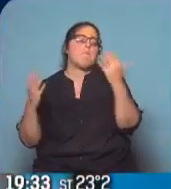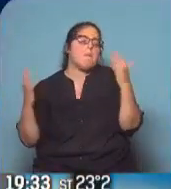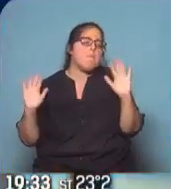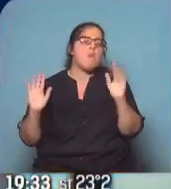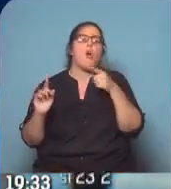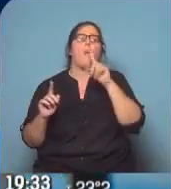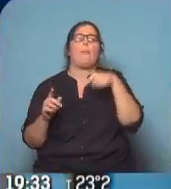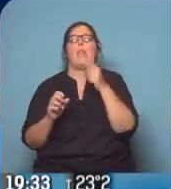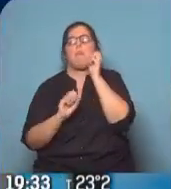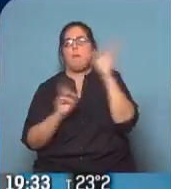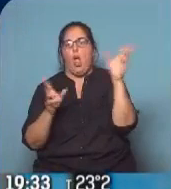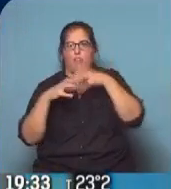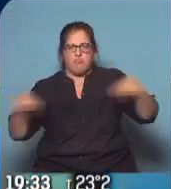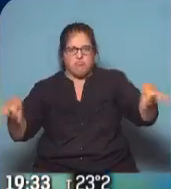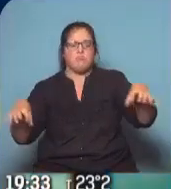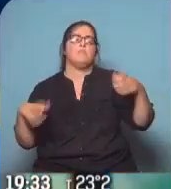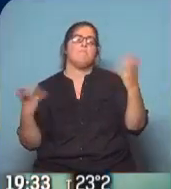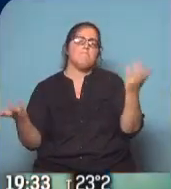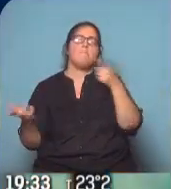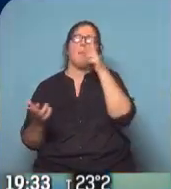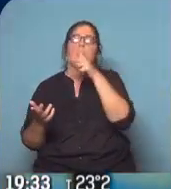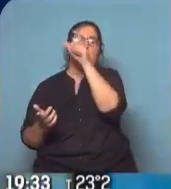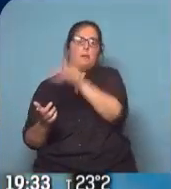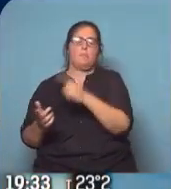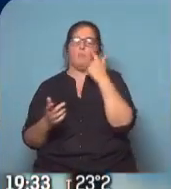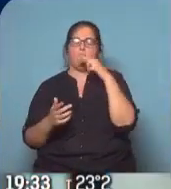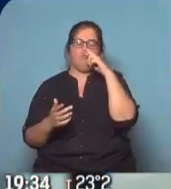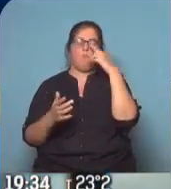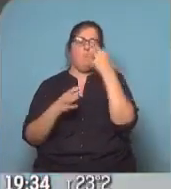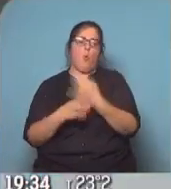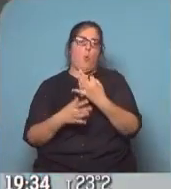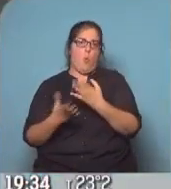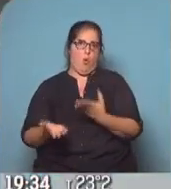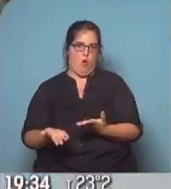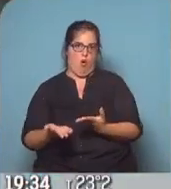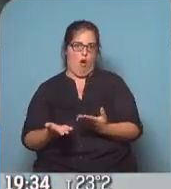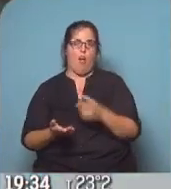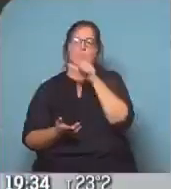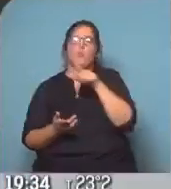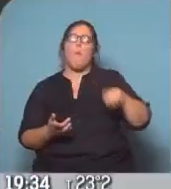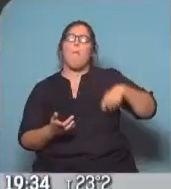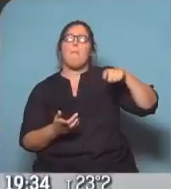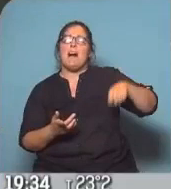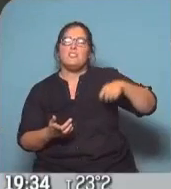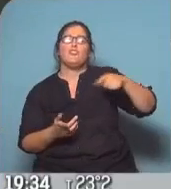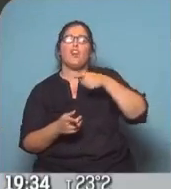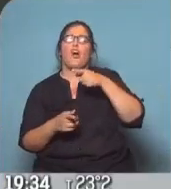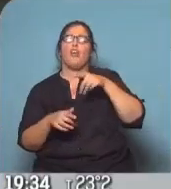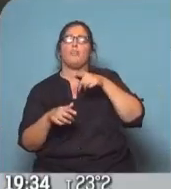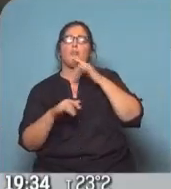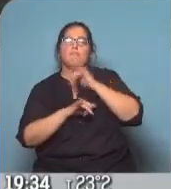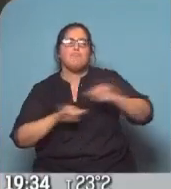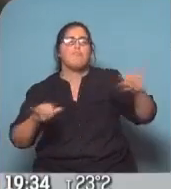hace más grietas o más división el papá es un lujo no la verdad es un es un pastor que conmueve al mundo y